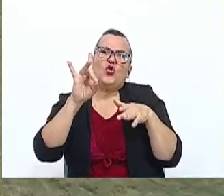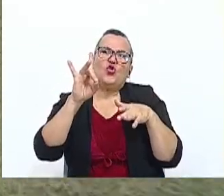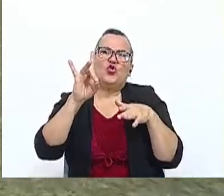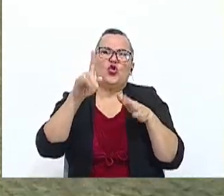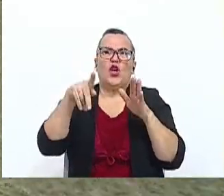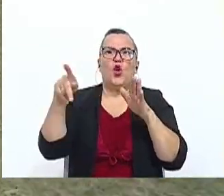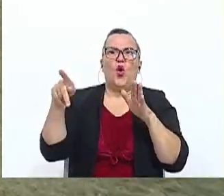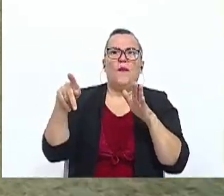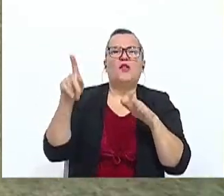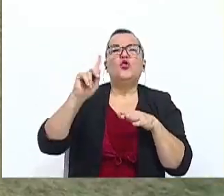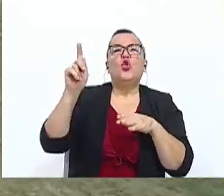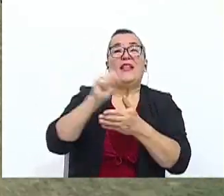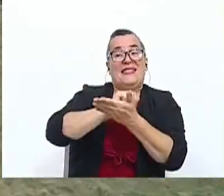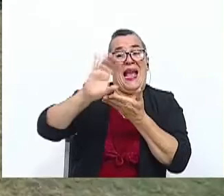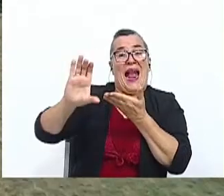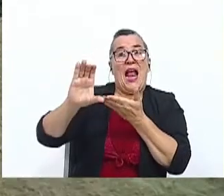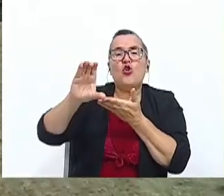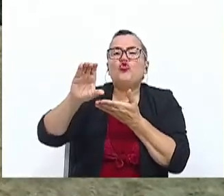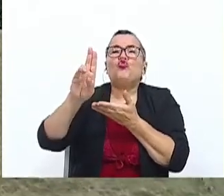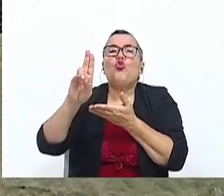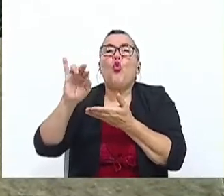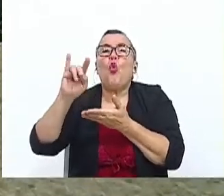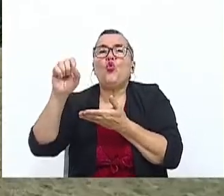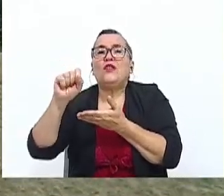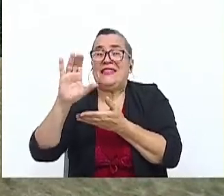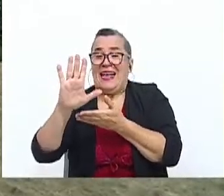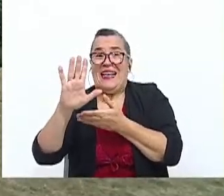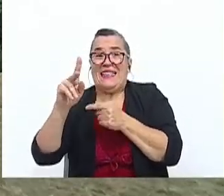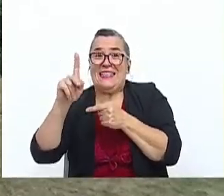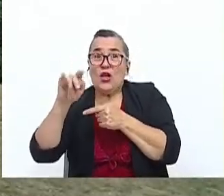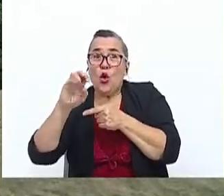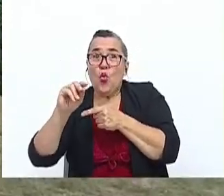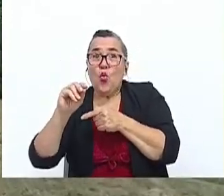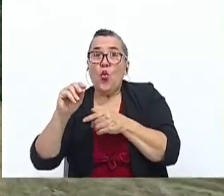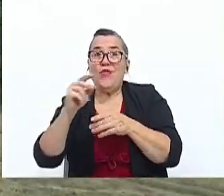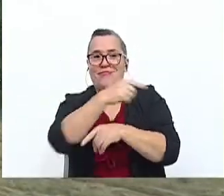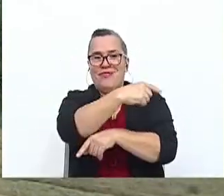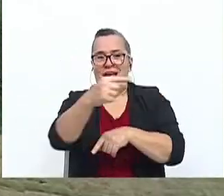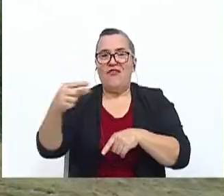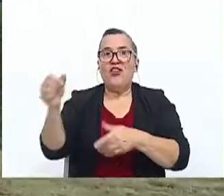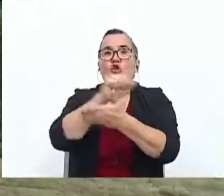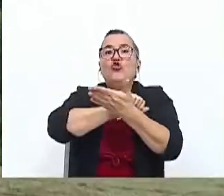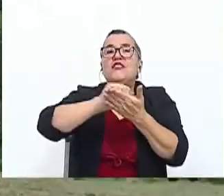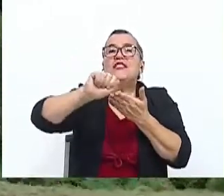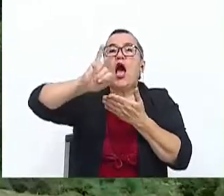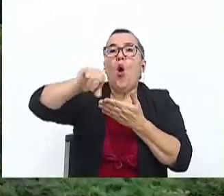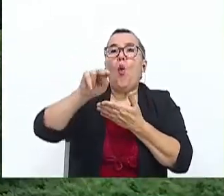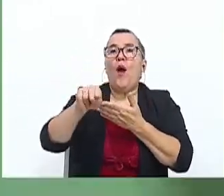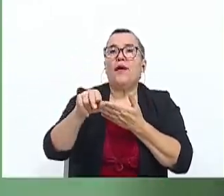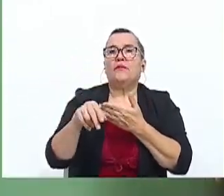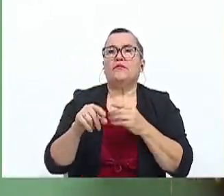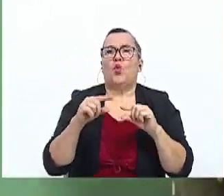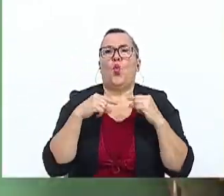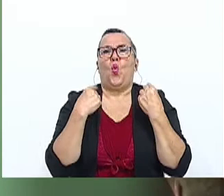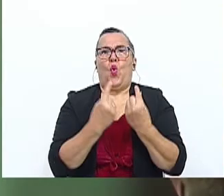Cutris de San Carlos, apenas a 5 kilómetros del río San Juan. Grupo atención